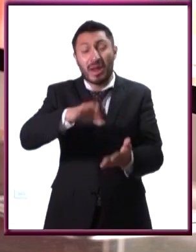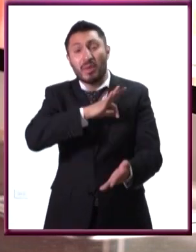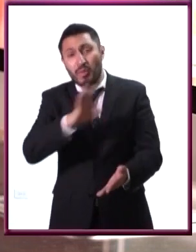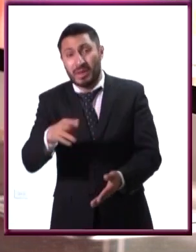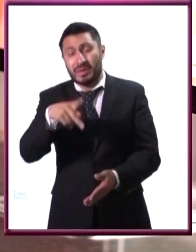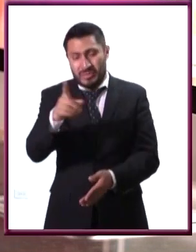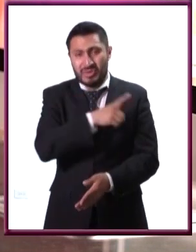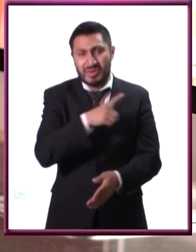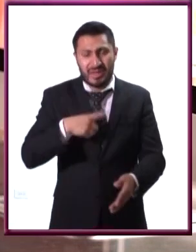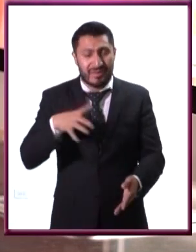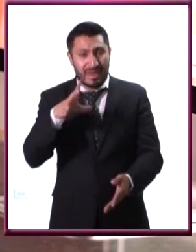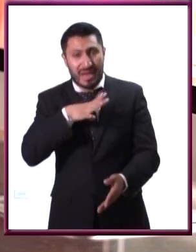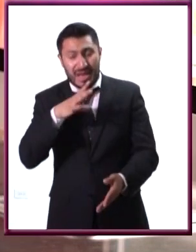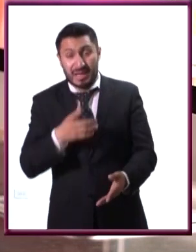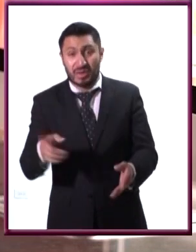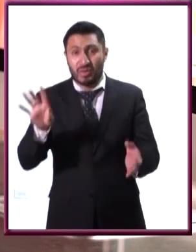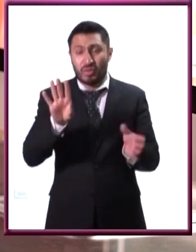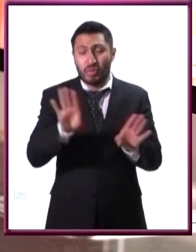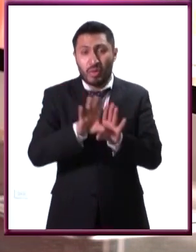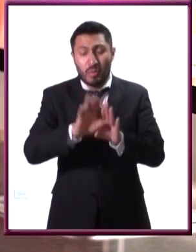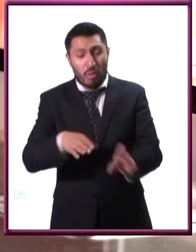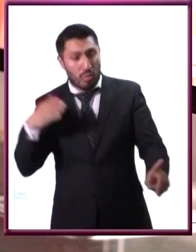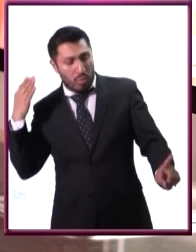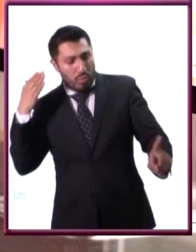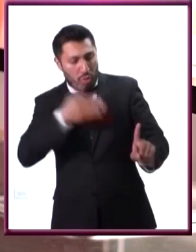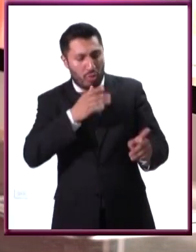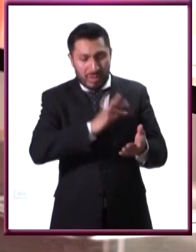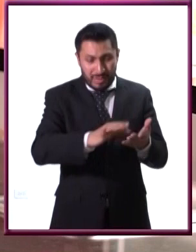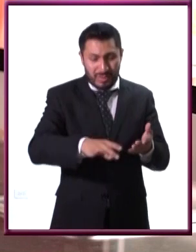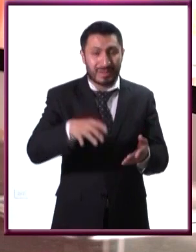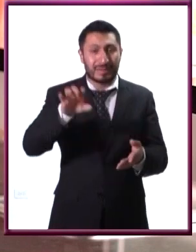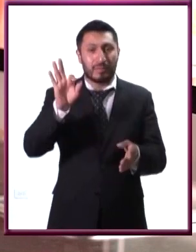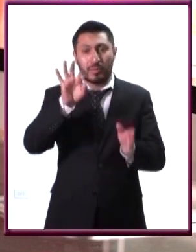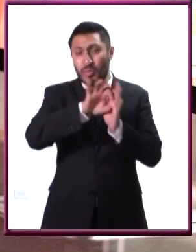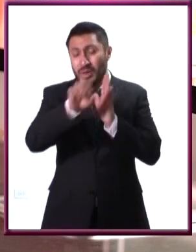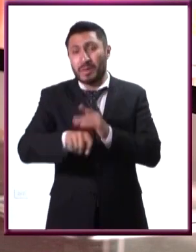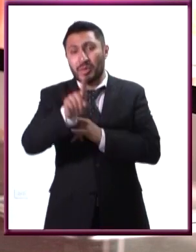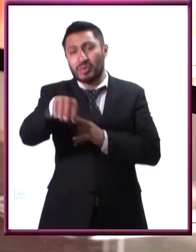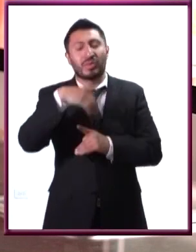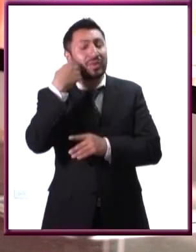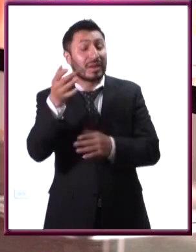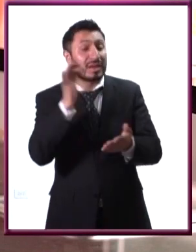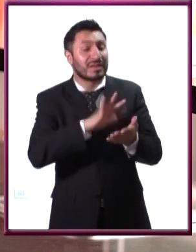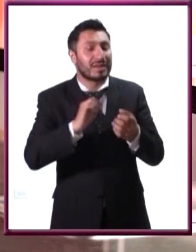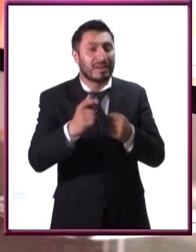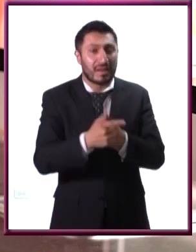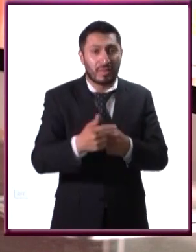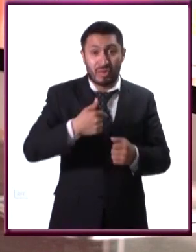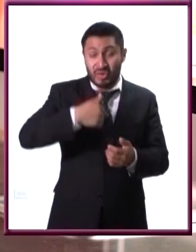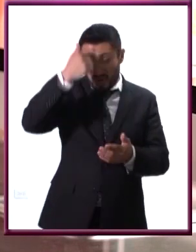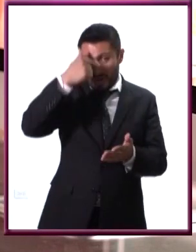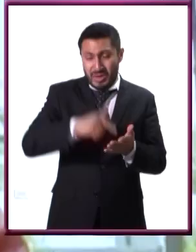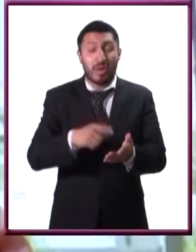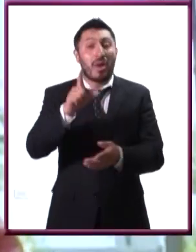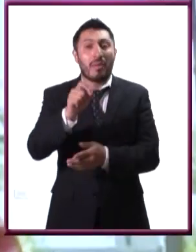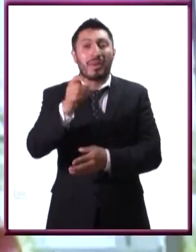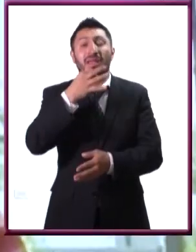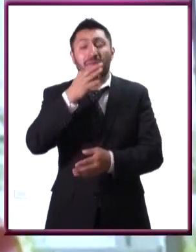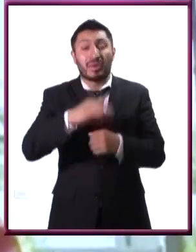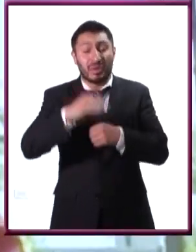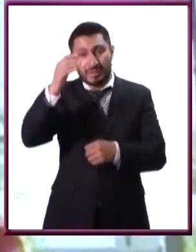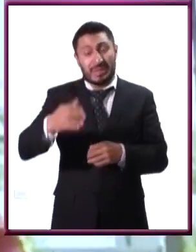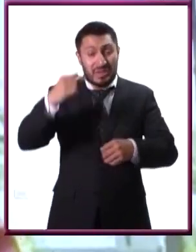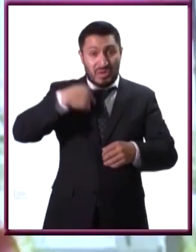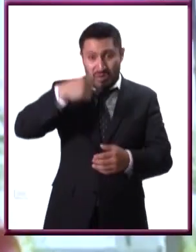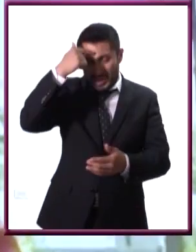sí debemos tener una cuota de lectura si de veras queremos ser lectores. O sea, no podemos decir esto de que leer 20 minutos al día. Yo creo que sería más tiempo,